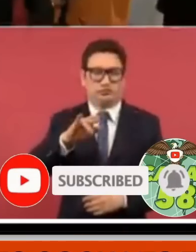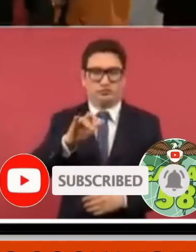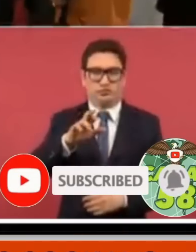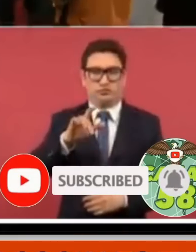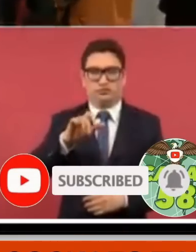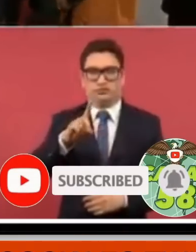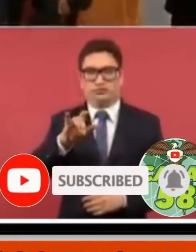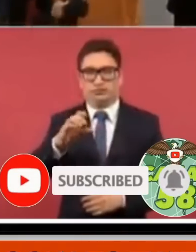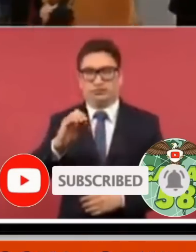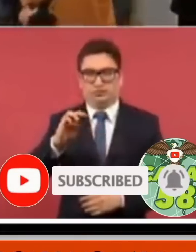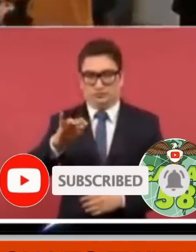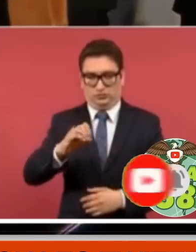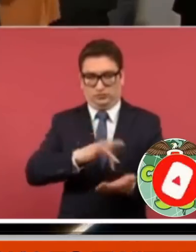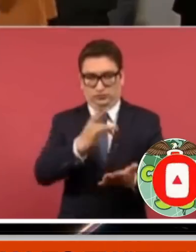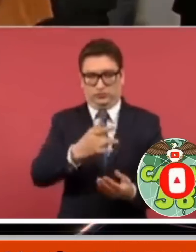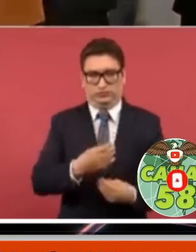señor.